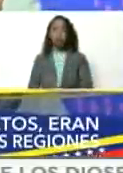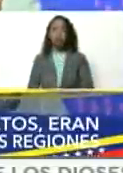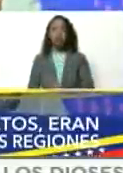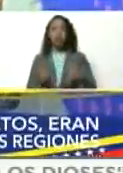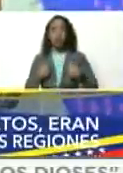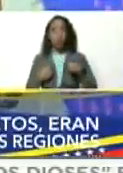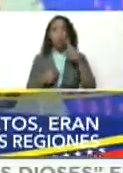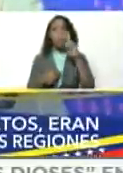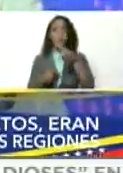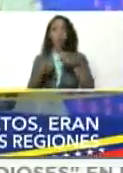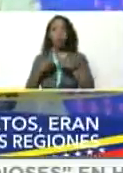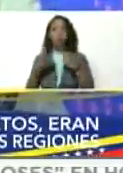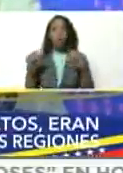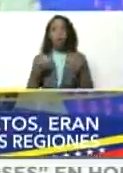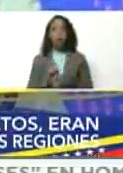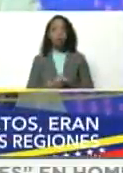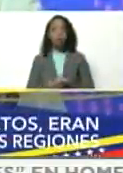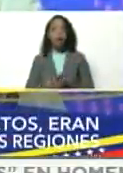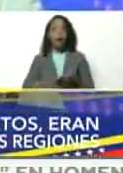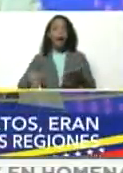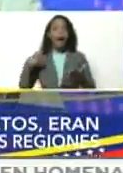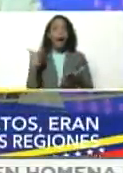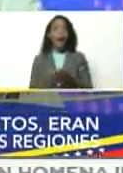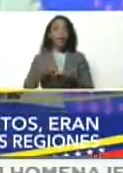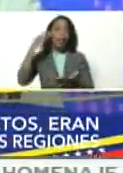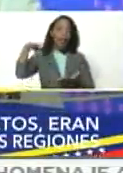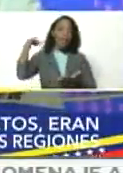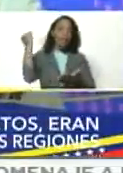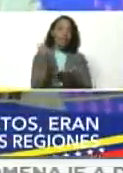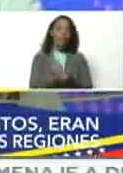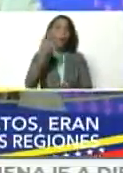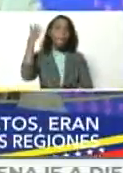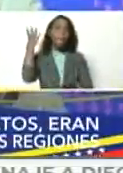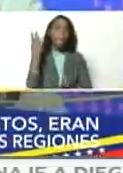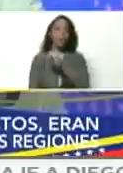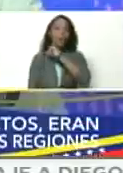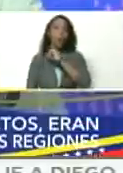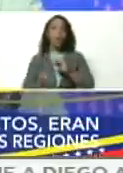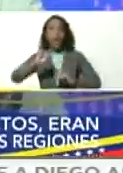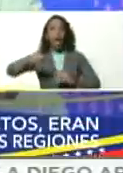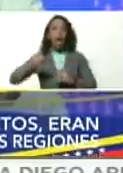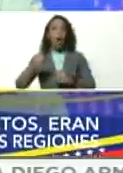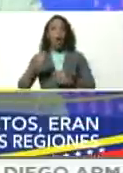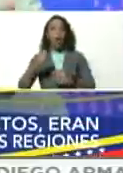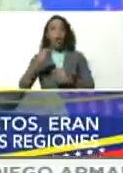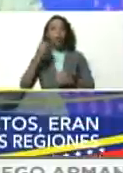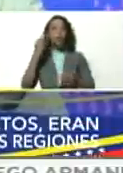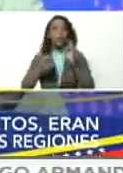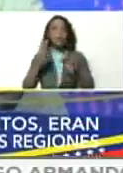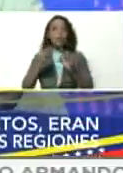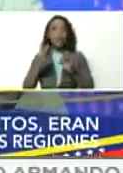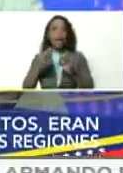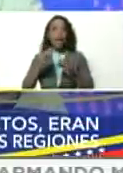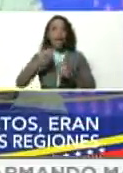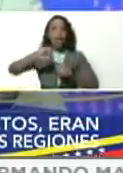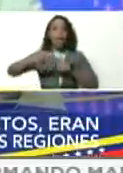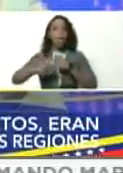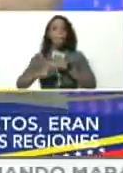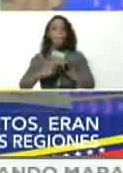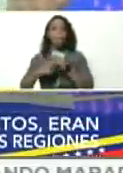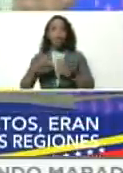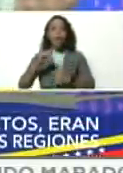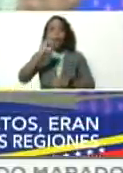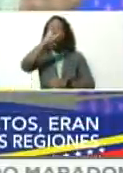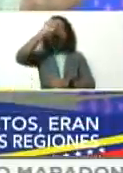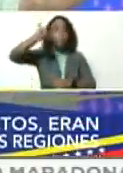Los vi a todos, hasta el asesino, prófugo de la justicia, Leopoldo López, llamando a votar